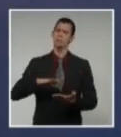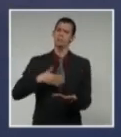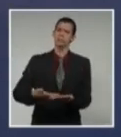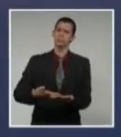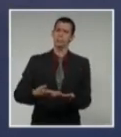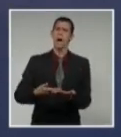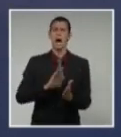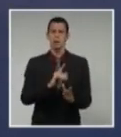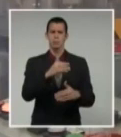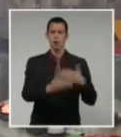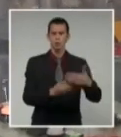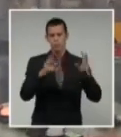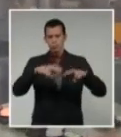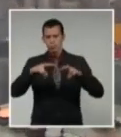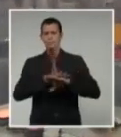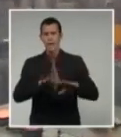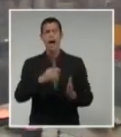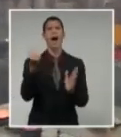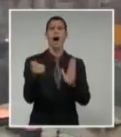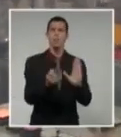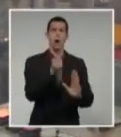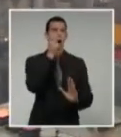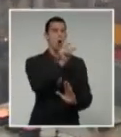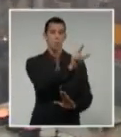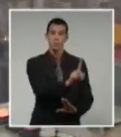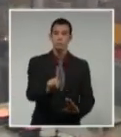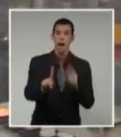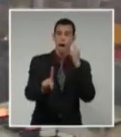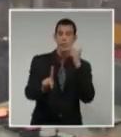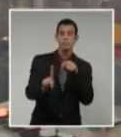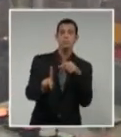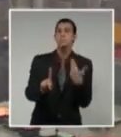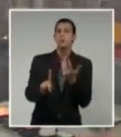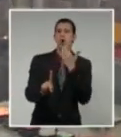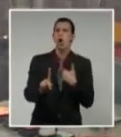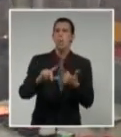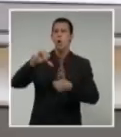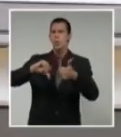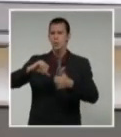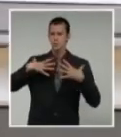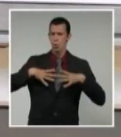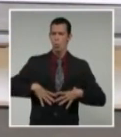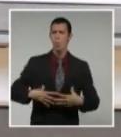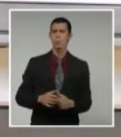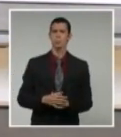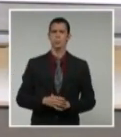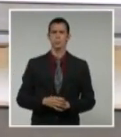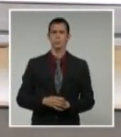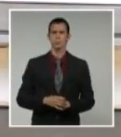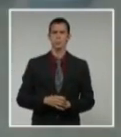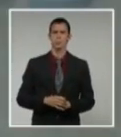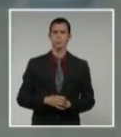del país y el epicentro se está concentrando hoy en la habana y artemisa incluso con un pico superior